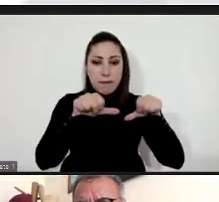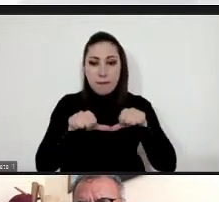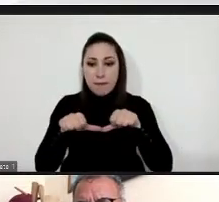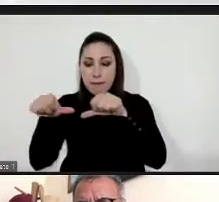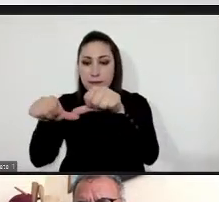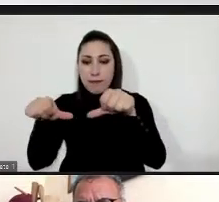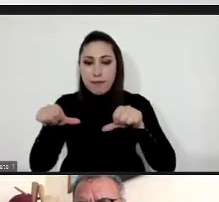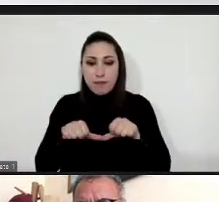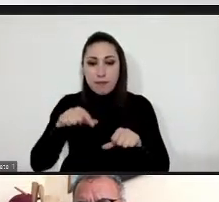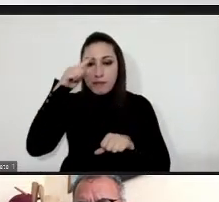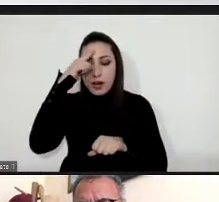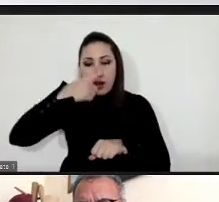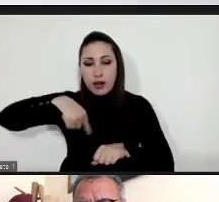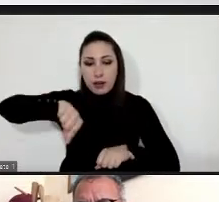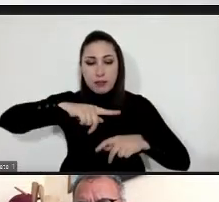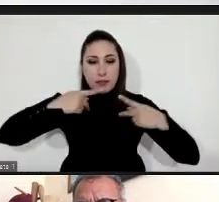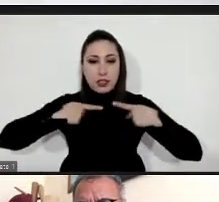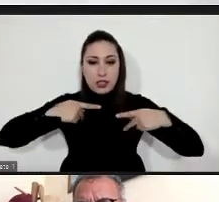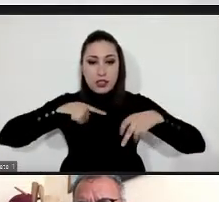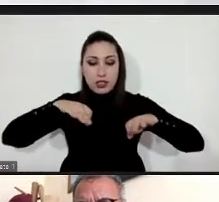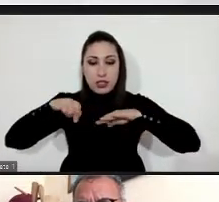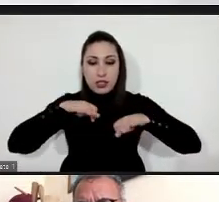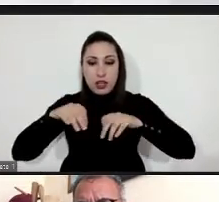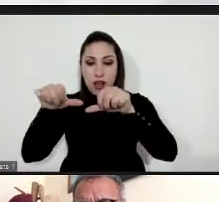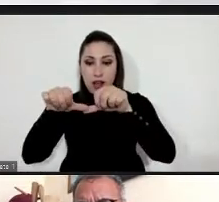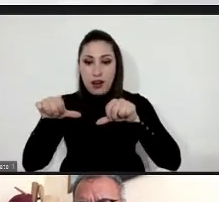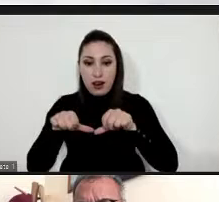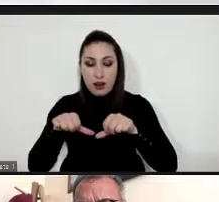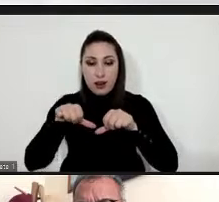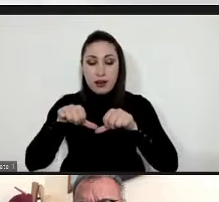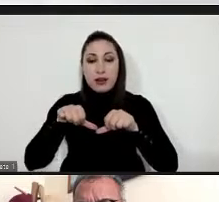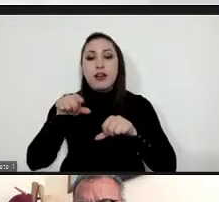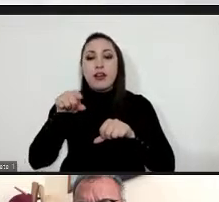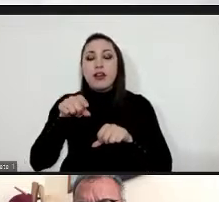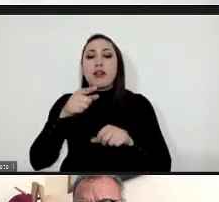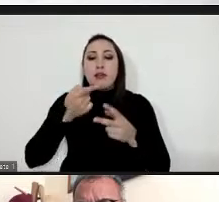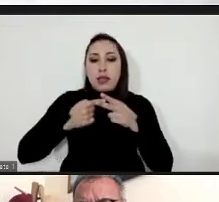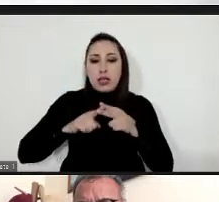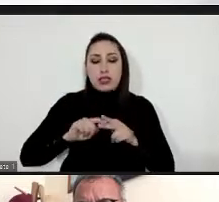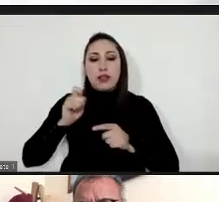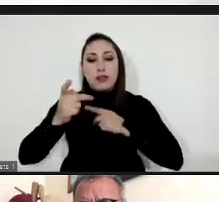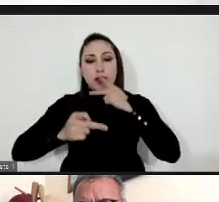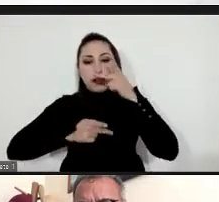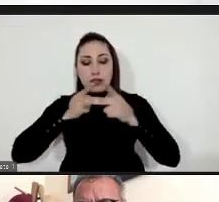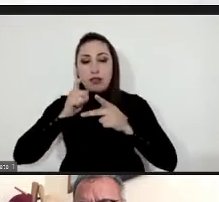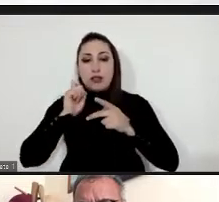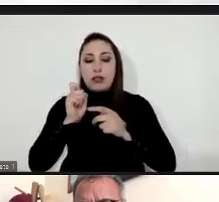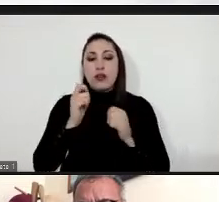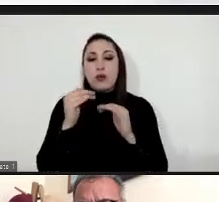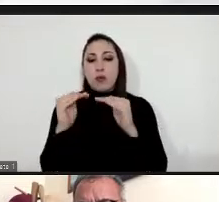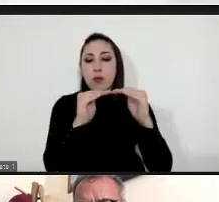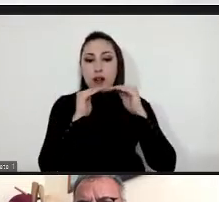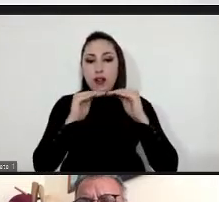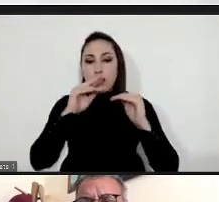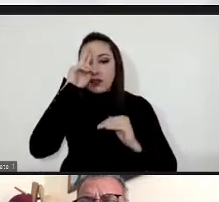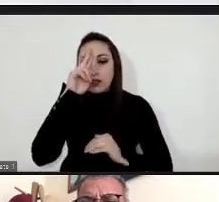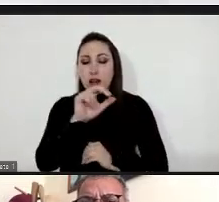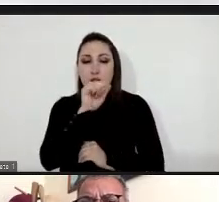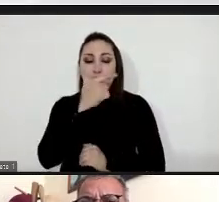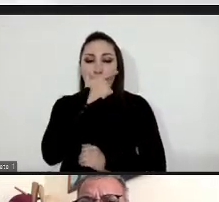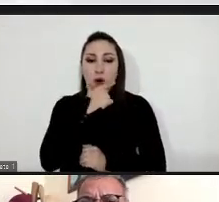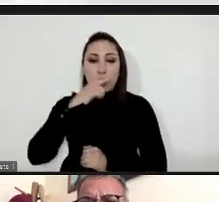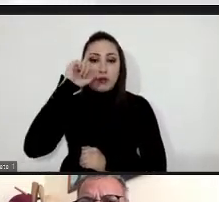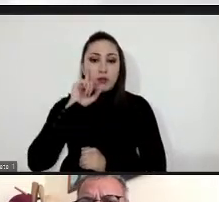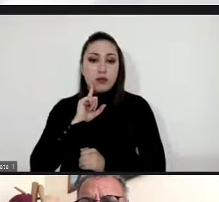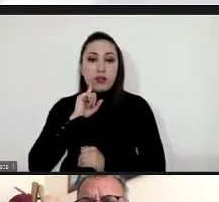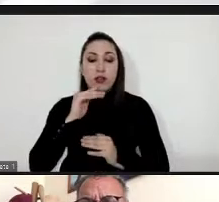de las distintas áreas administrativas de este Congreso a que fomenten y difundan entre su personal el uso del